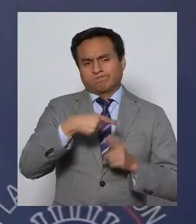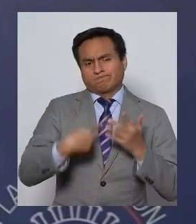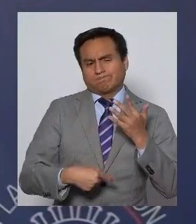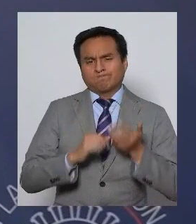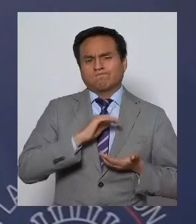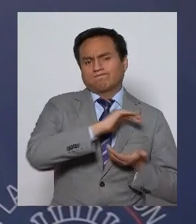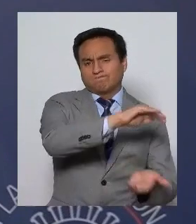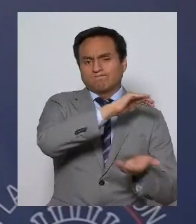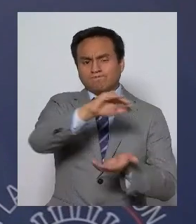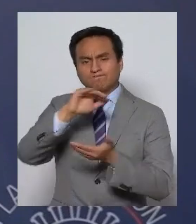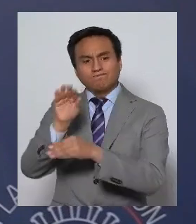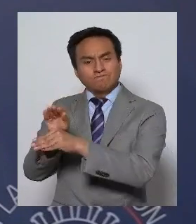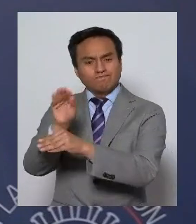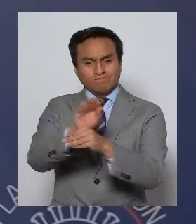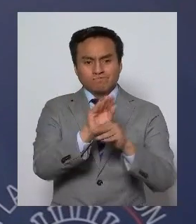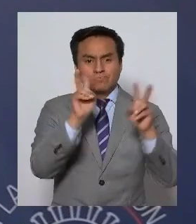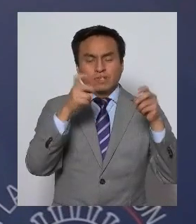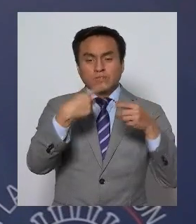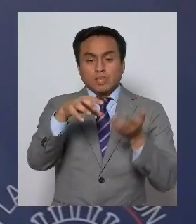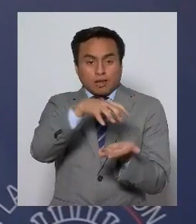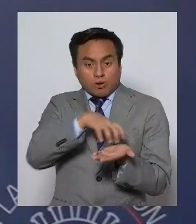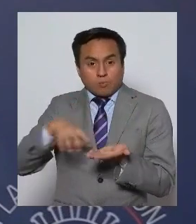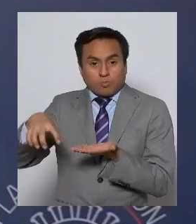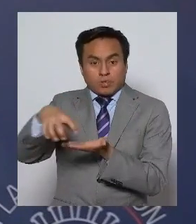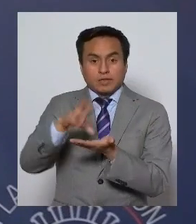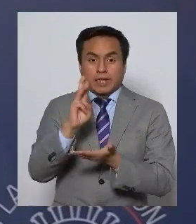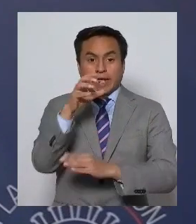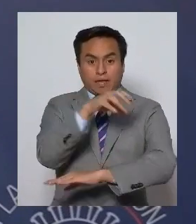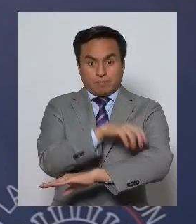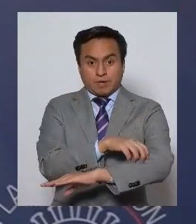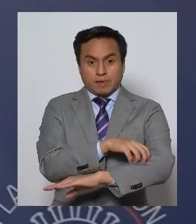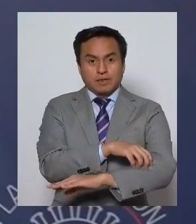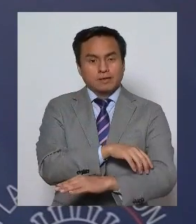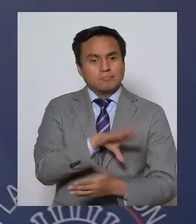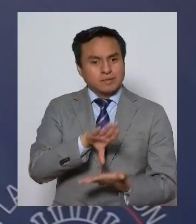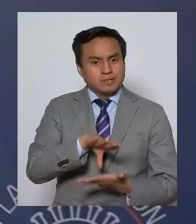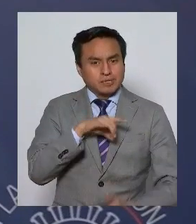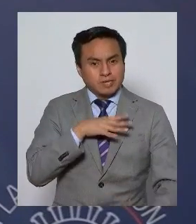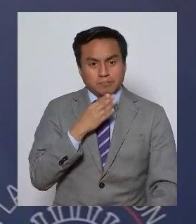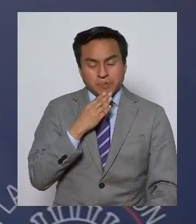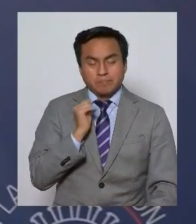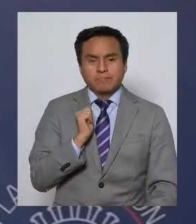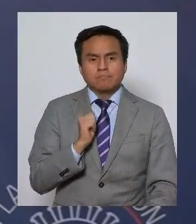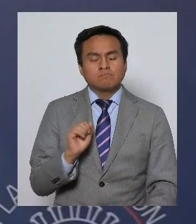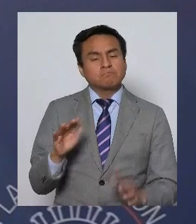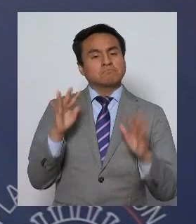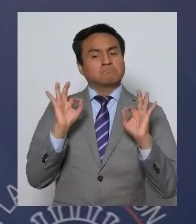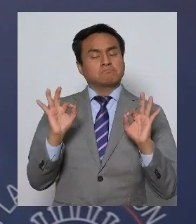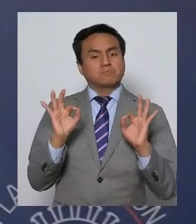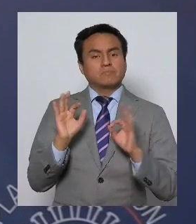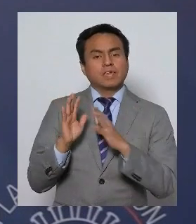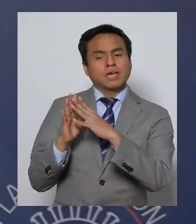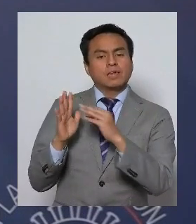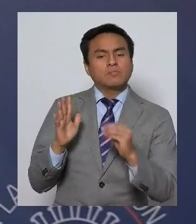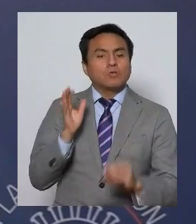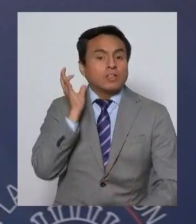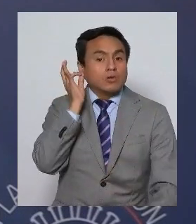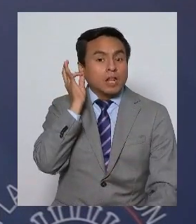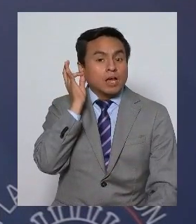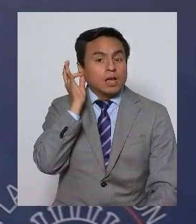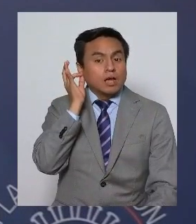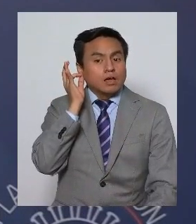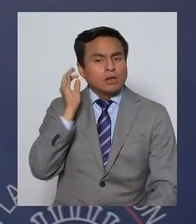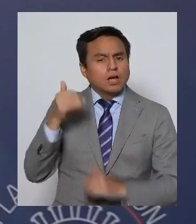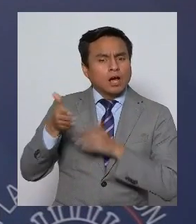se repartieron en distintas comunas de la región metropolitana y de nuestro país, me llamó la atención el ejemplo de una señora que donaba